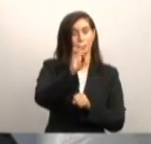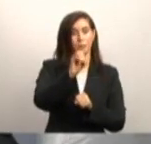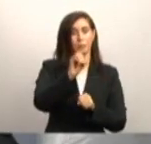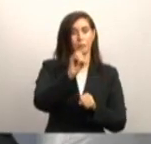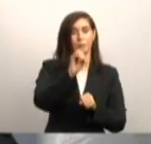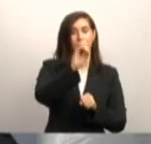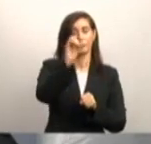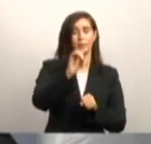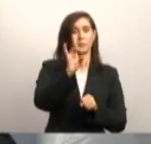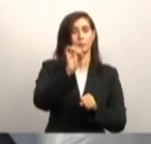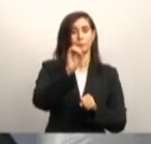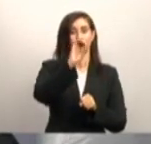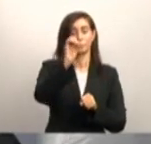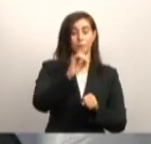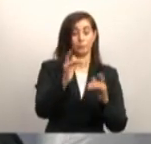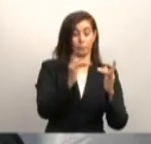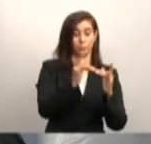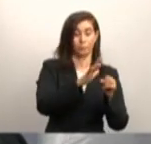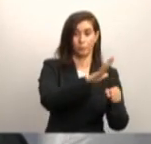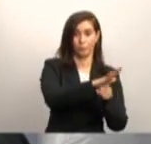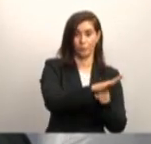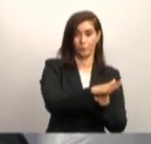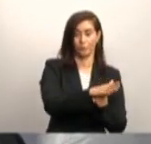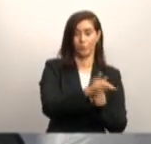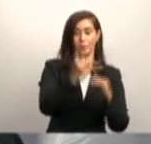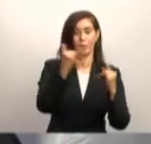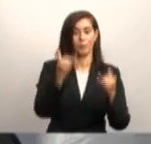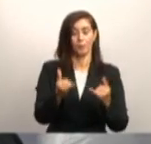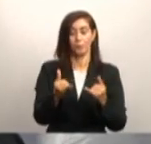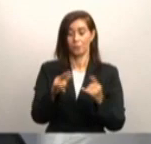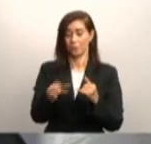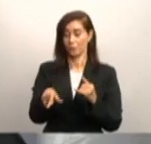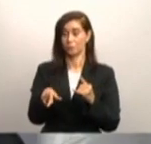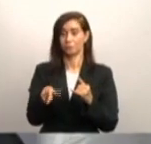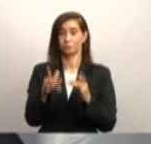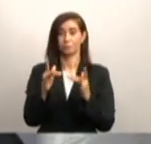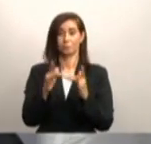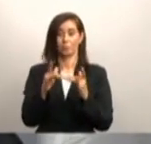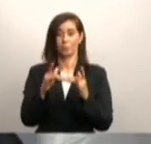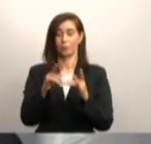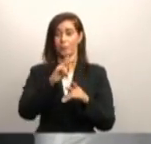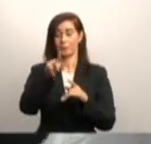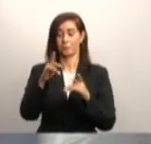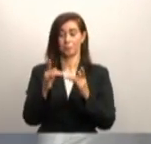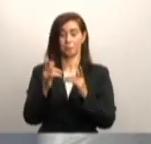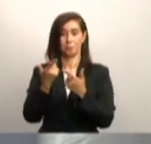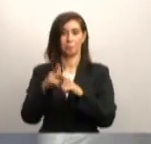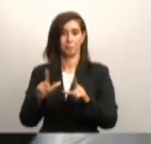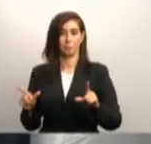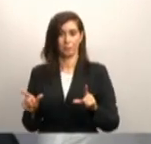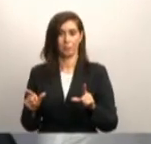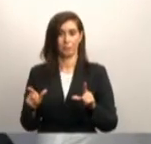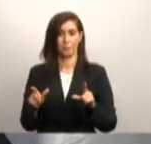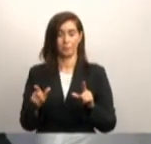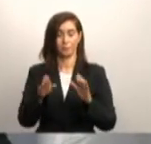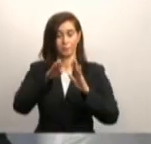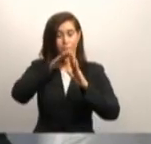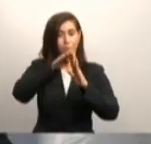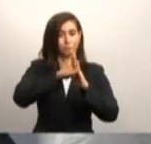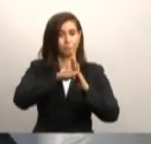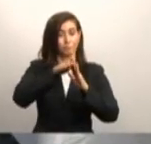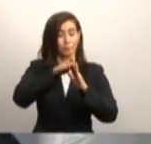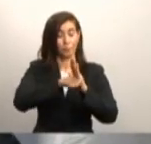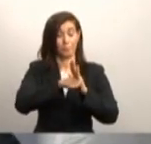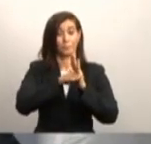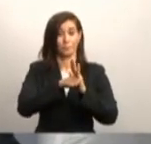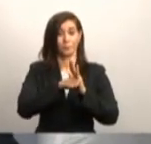70 y 80% de sus camas. Hoy las principales hospitales y clínicas han visto